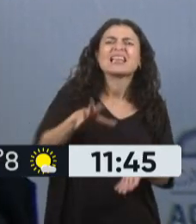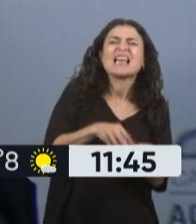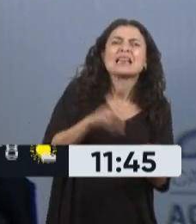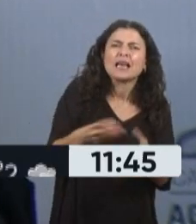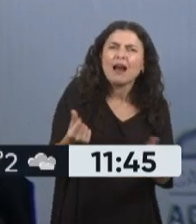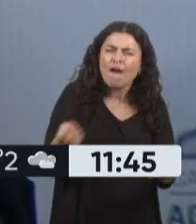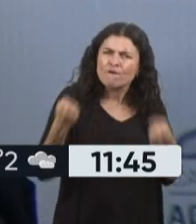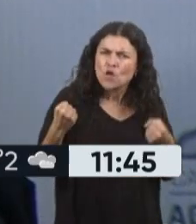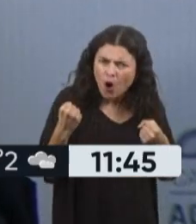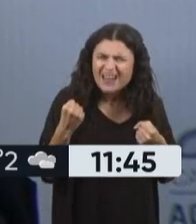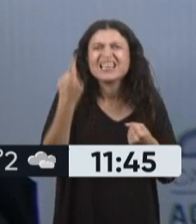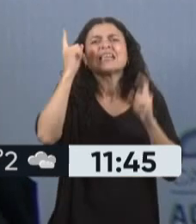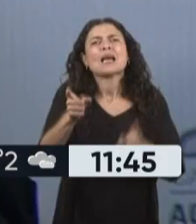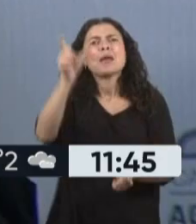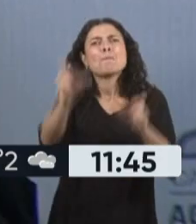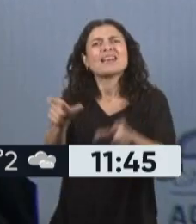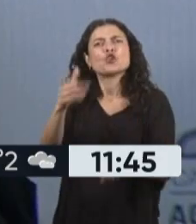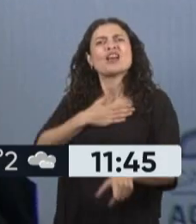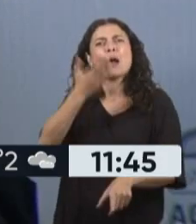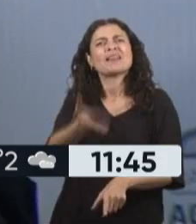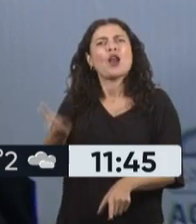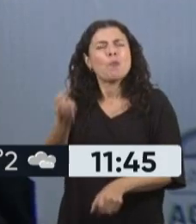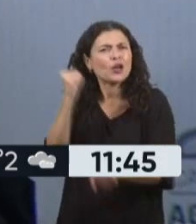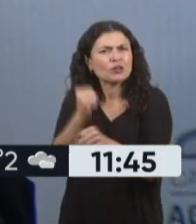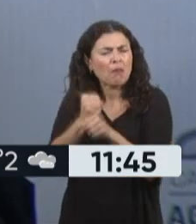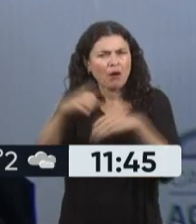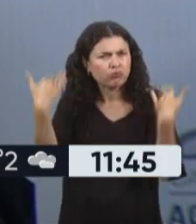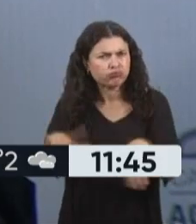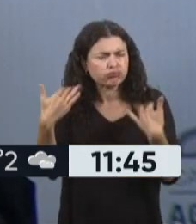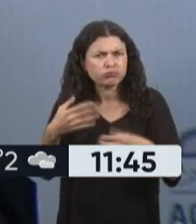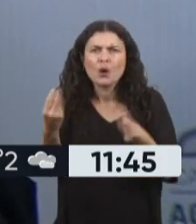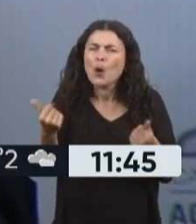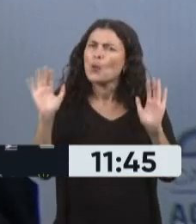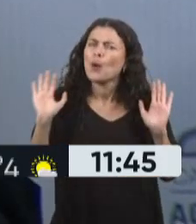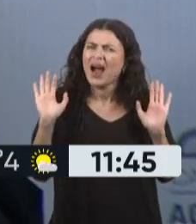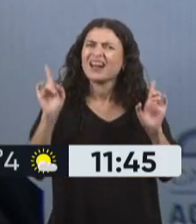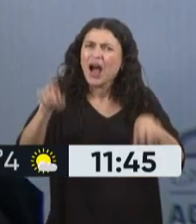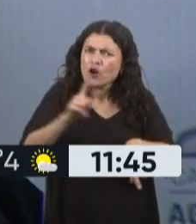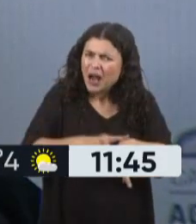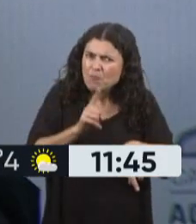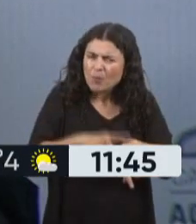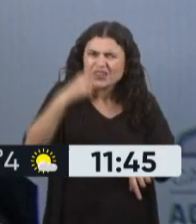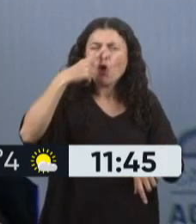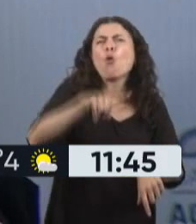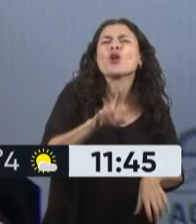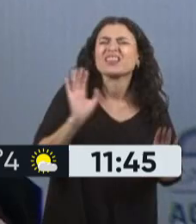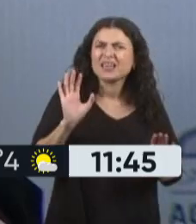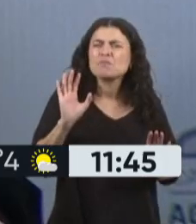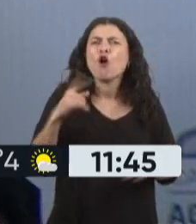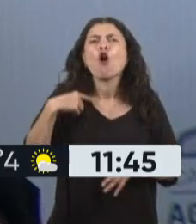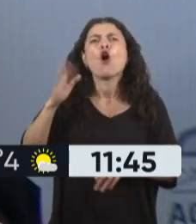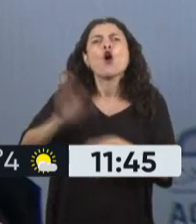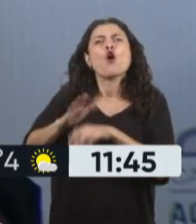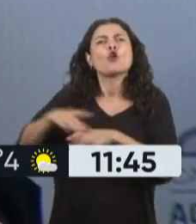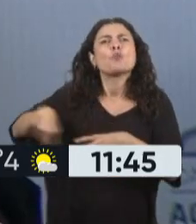mejor capital humano. Así aprendimos a sacarle agua hasta las piedras. Ahora nos queda sacarnos el peso de la mochila, de la casta de